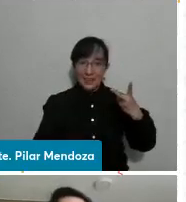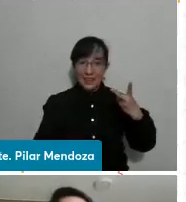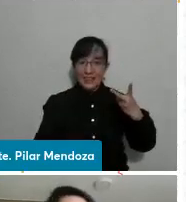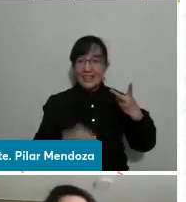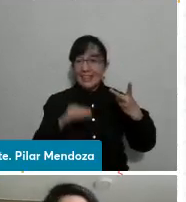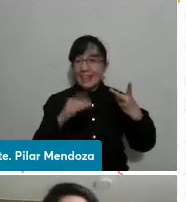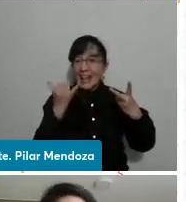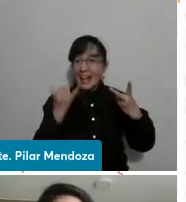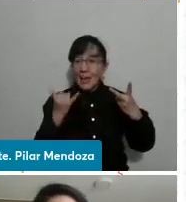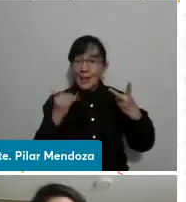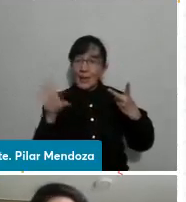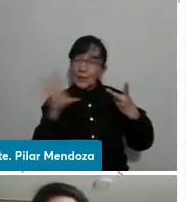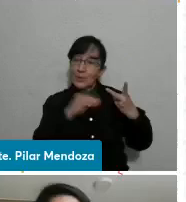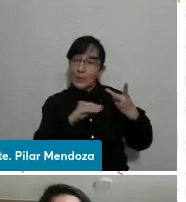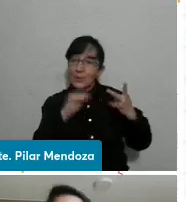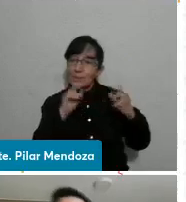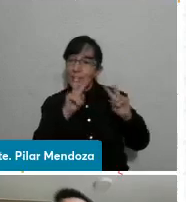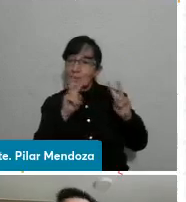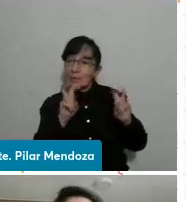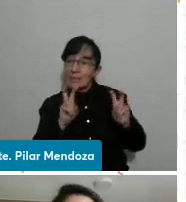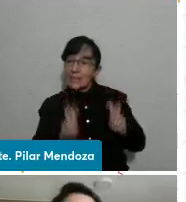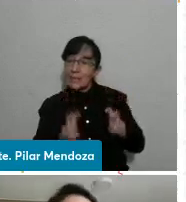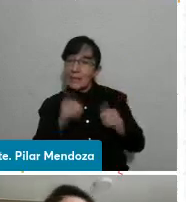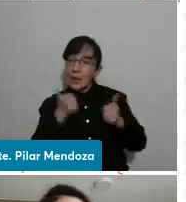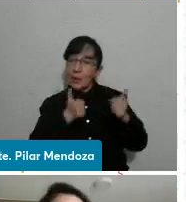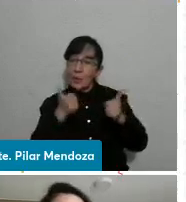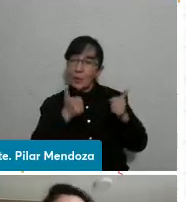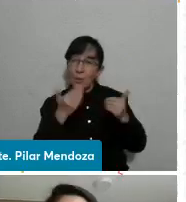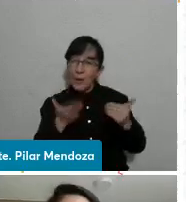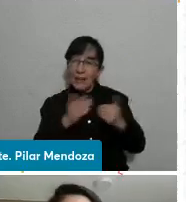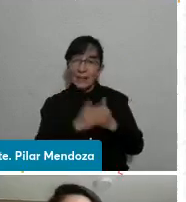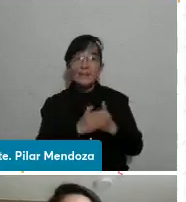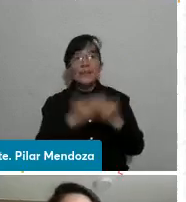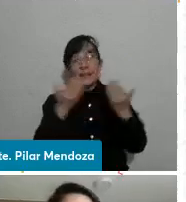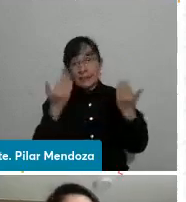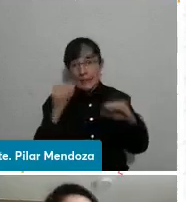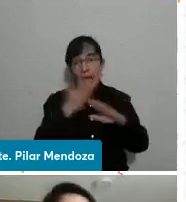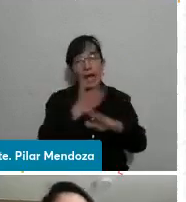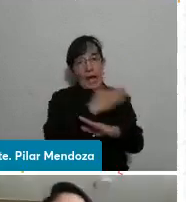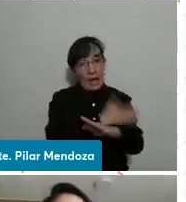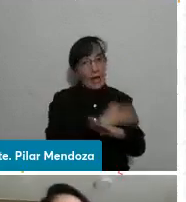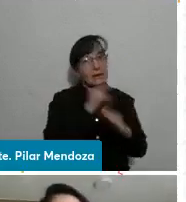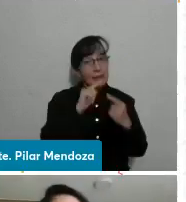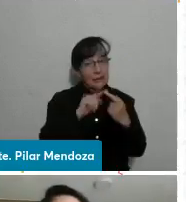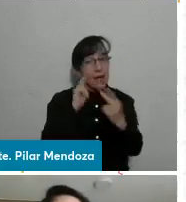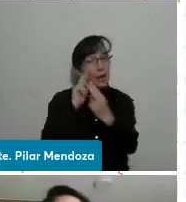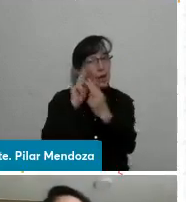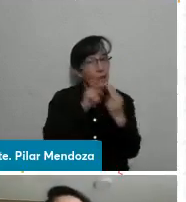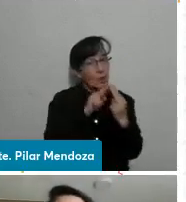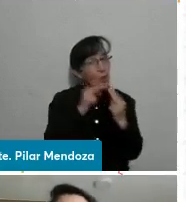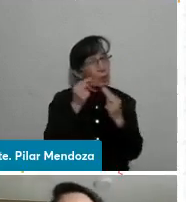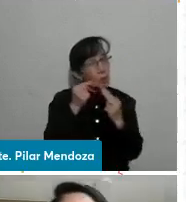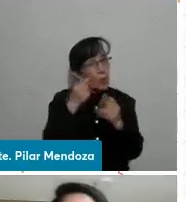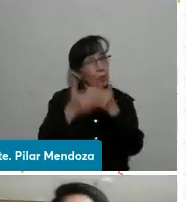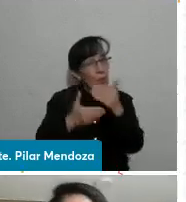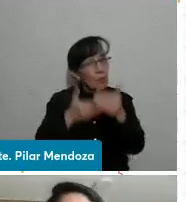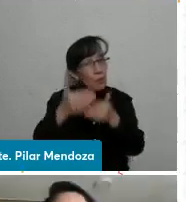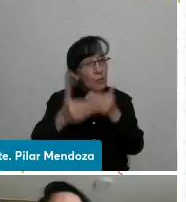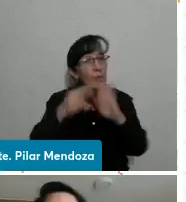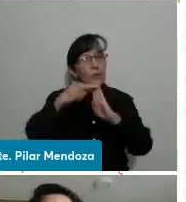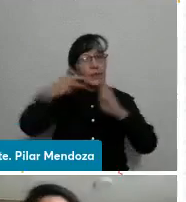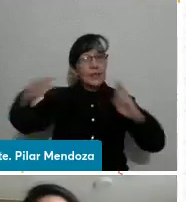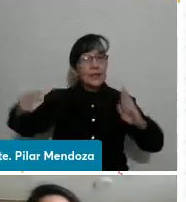vamos a hablar de varios temas. Y como ustedes saben, pues ya conocimos un poquito cómo la